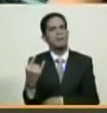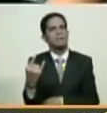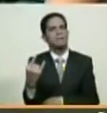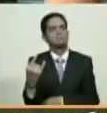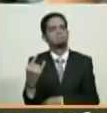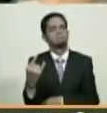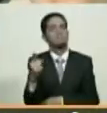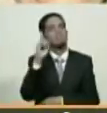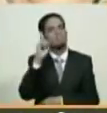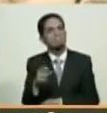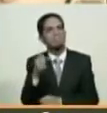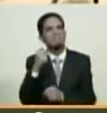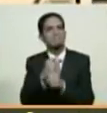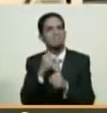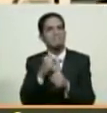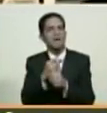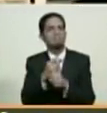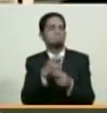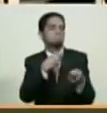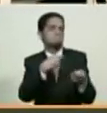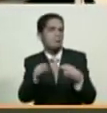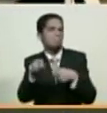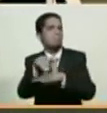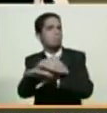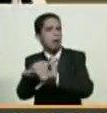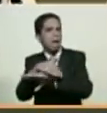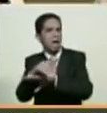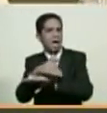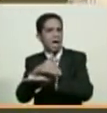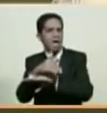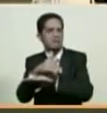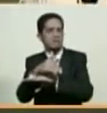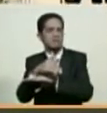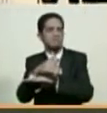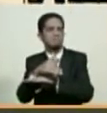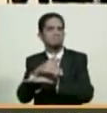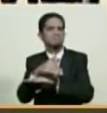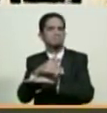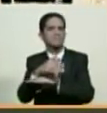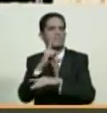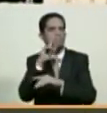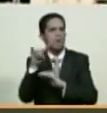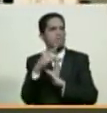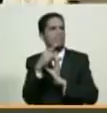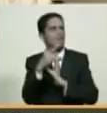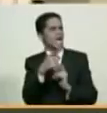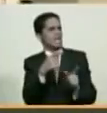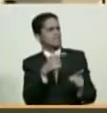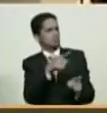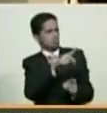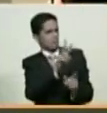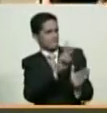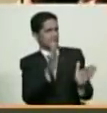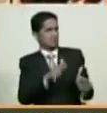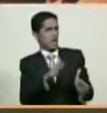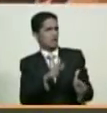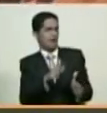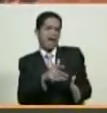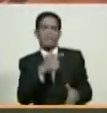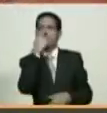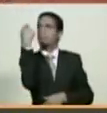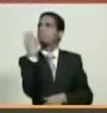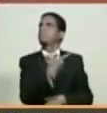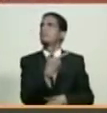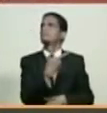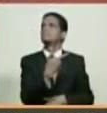debieron trabajar como buhoneros en las calles de Lima y cuando se enteraban que eran venezolanos les tiraban el dinero al piso para